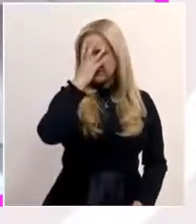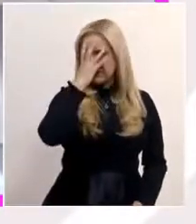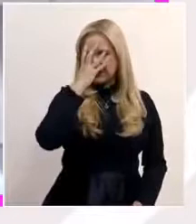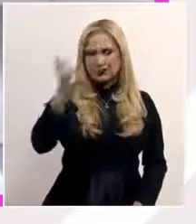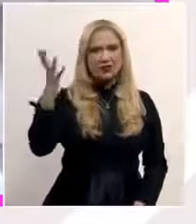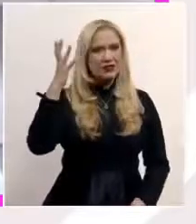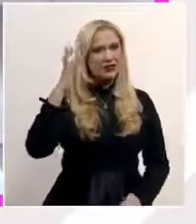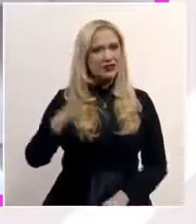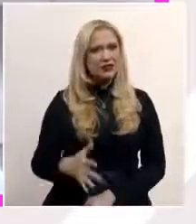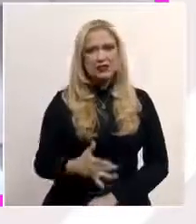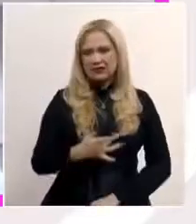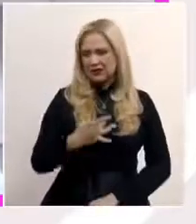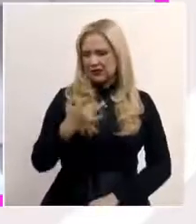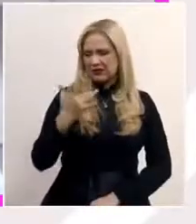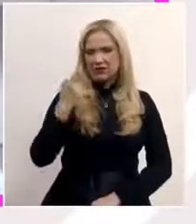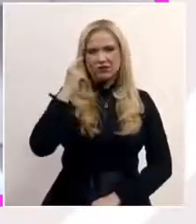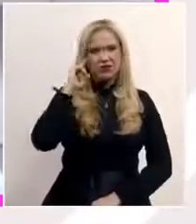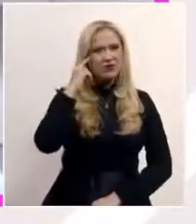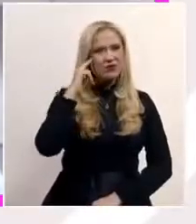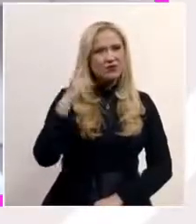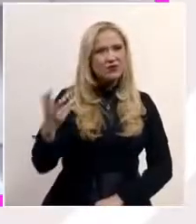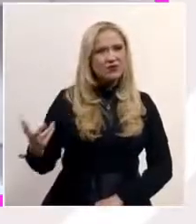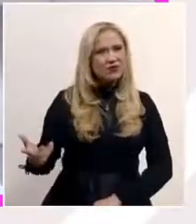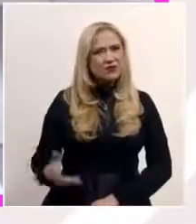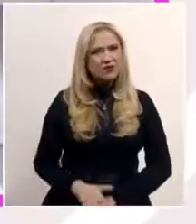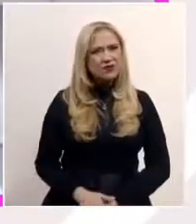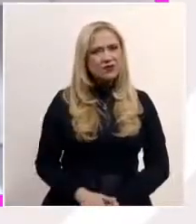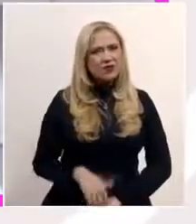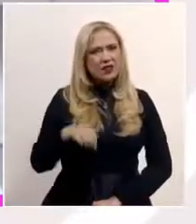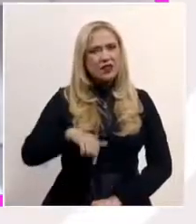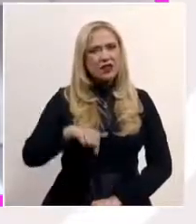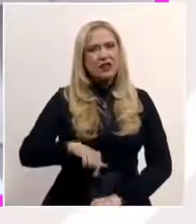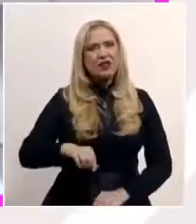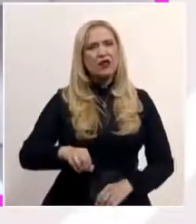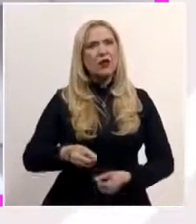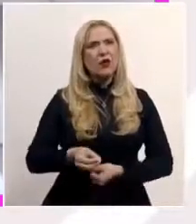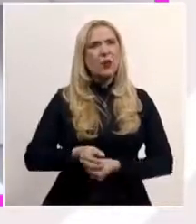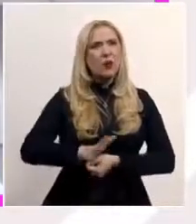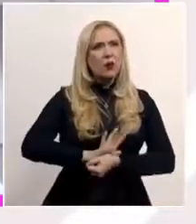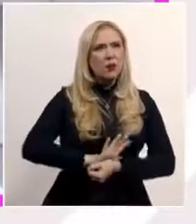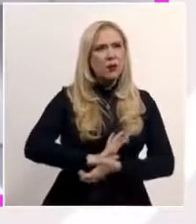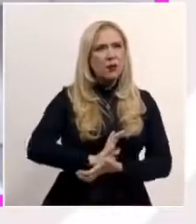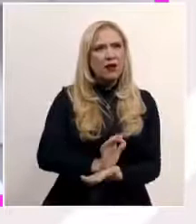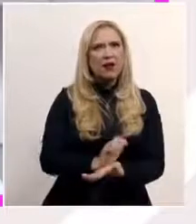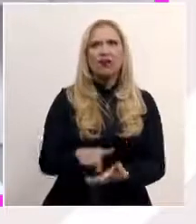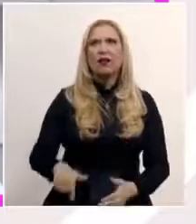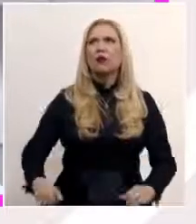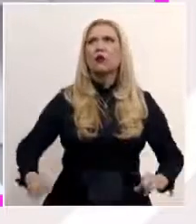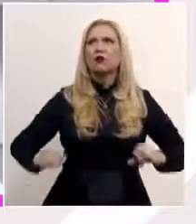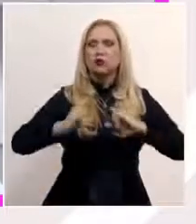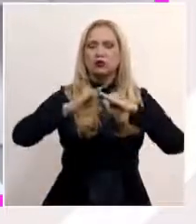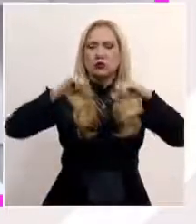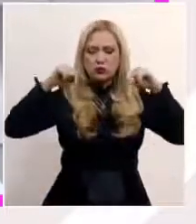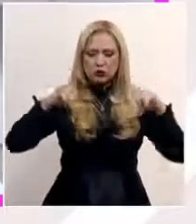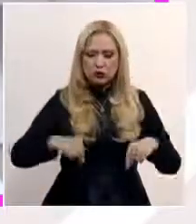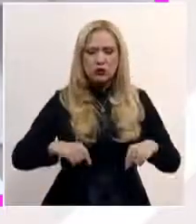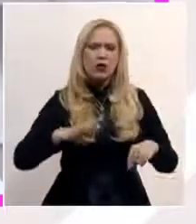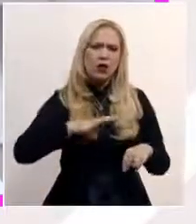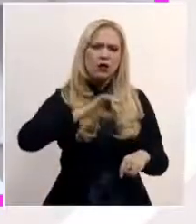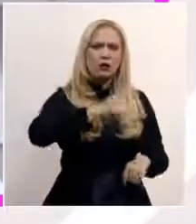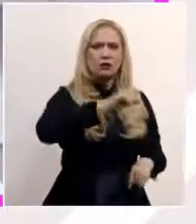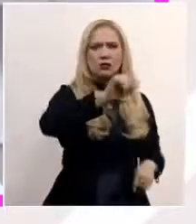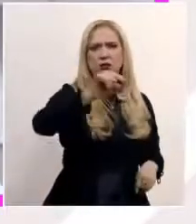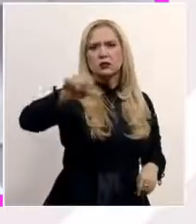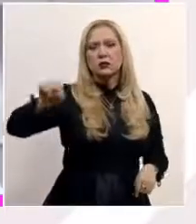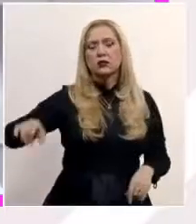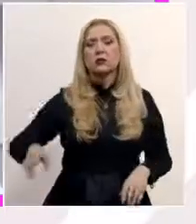algo que como consejo y como instituciones, porque me refiero a varias instituciones que pueden estar preocupadas